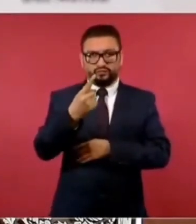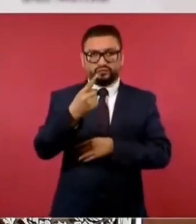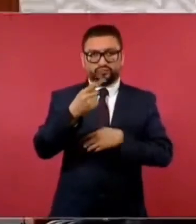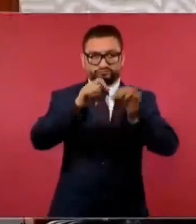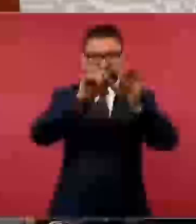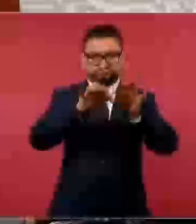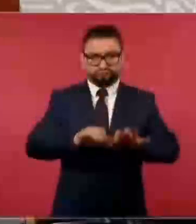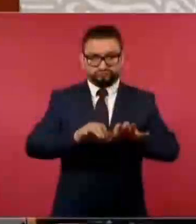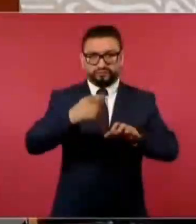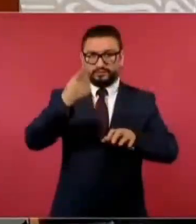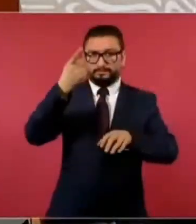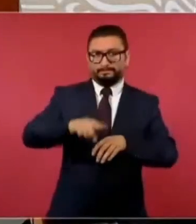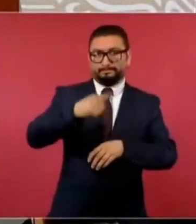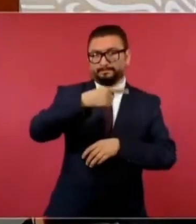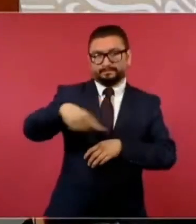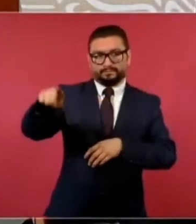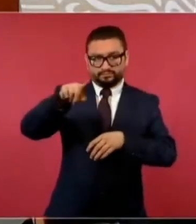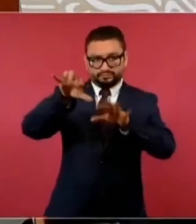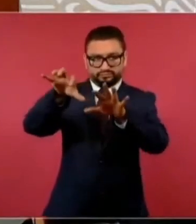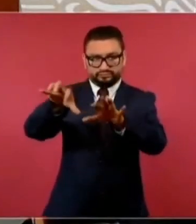aprehensión.